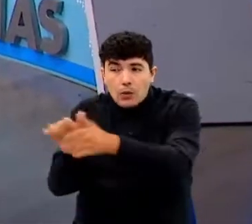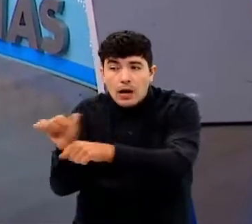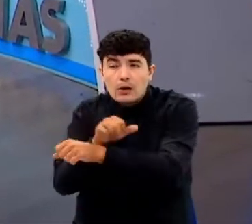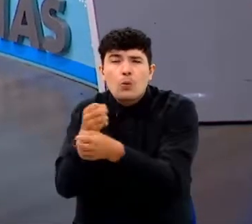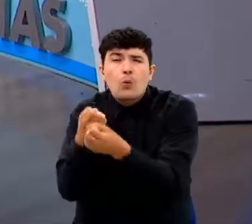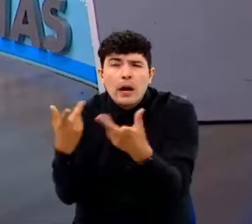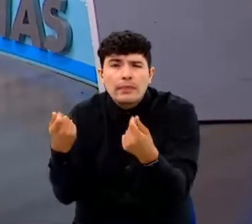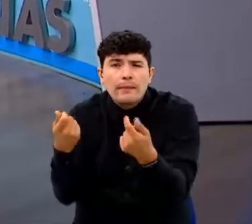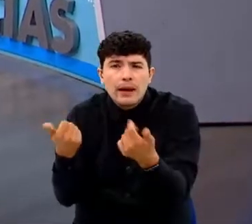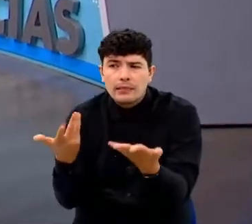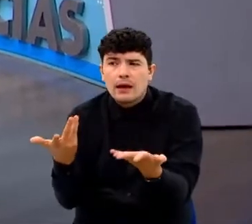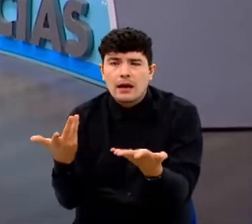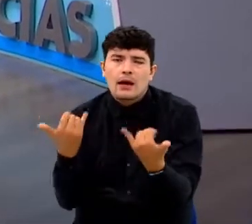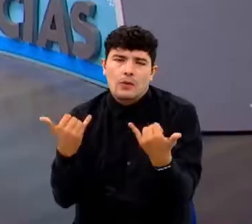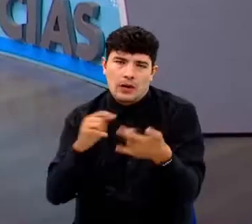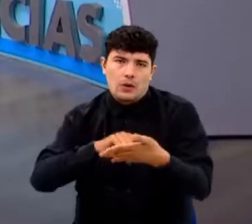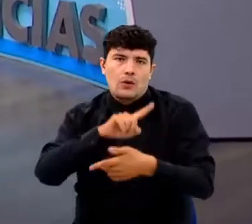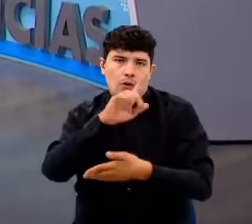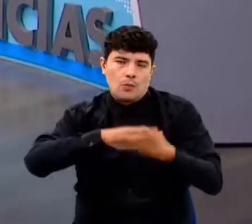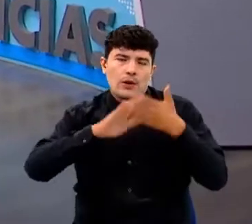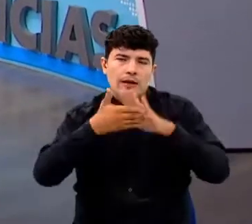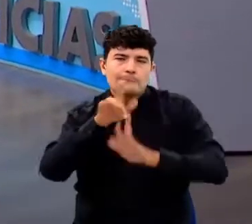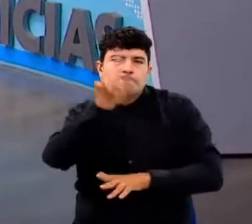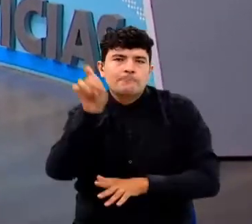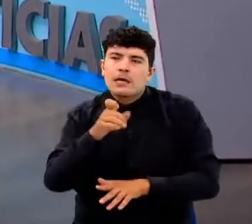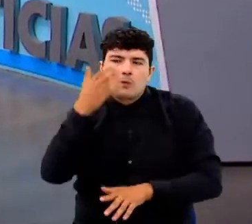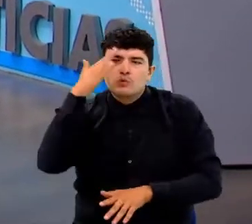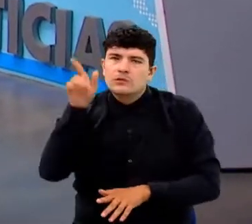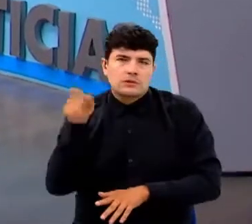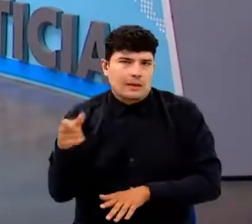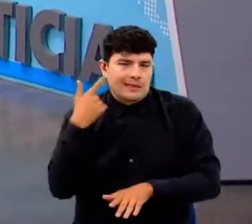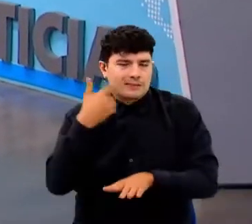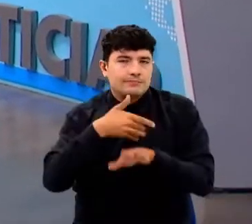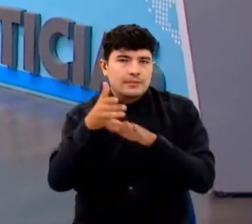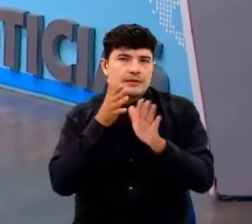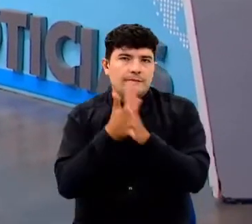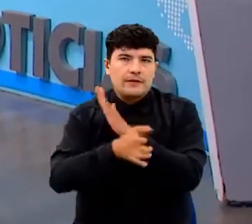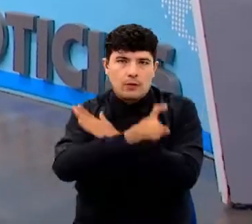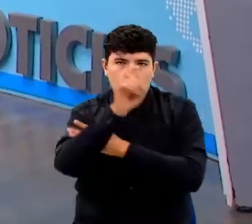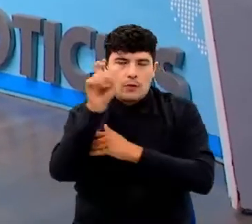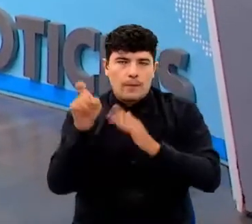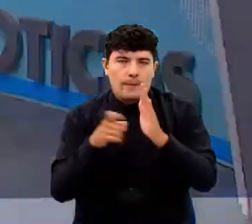peaje. Desde Pamplona Norte, de Santander, para Oriente Noticias, Cristian Ramón, estamos informando.